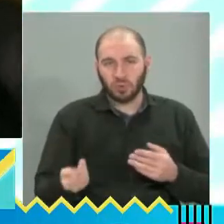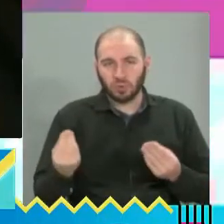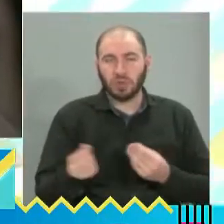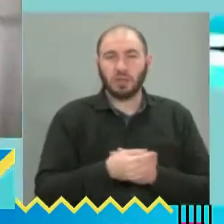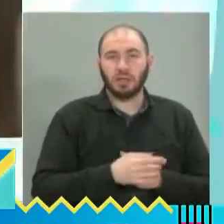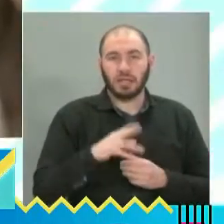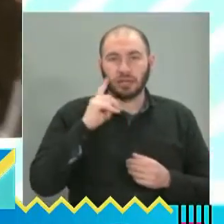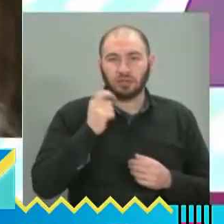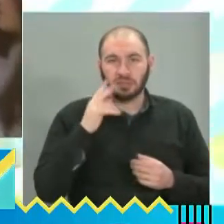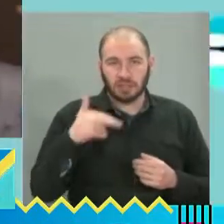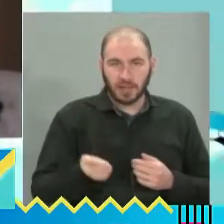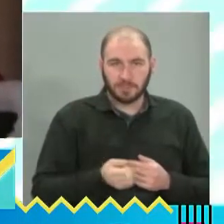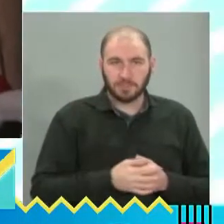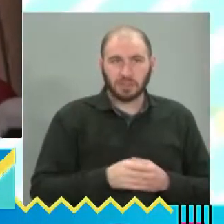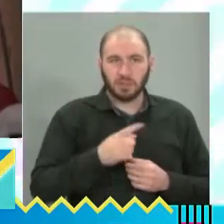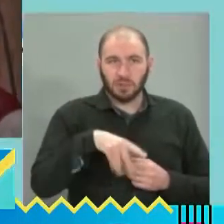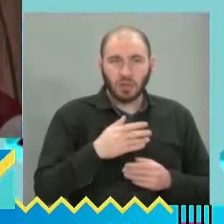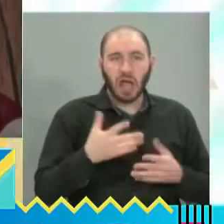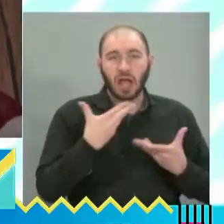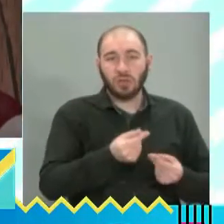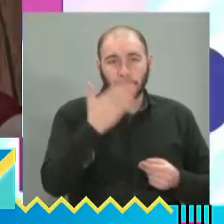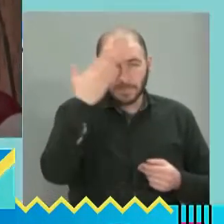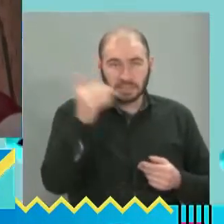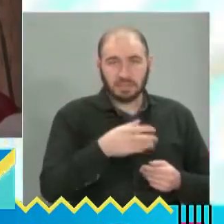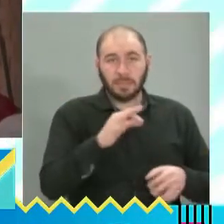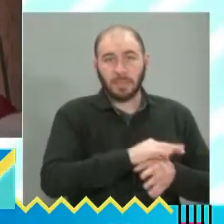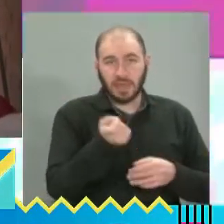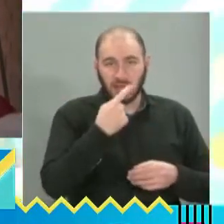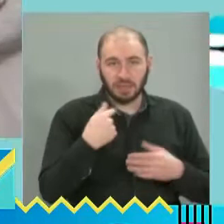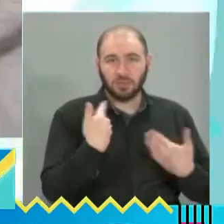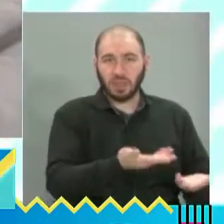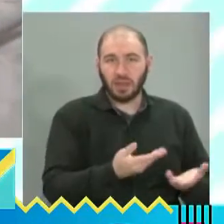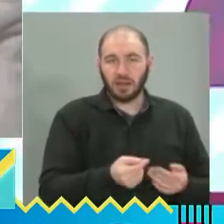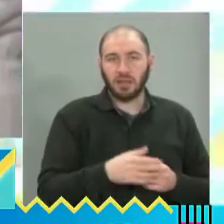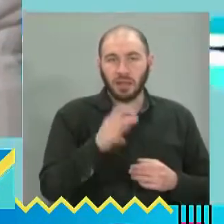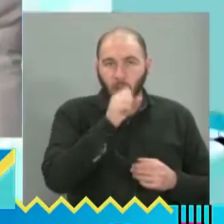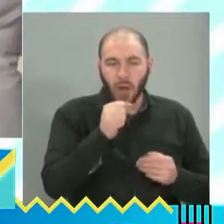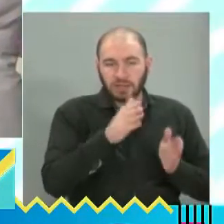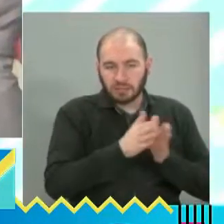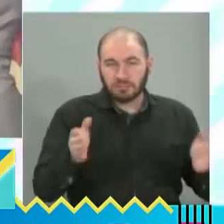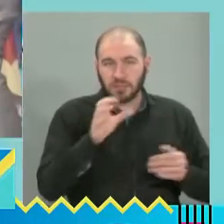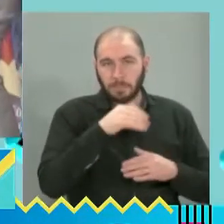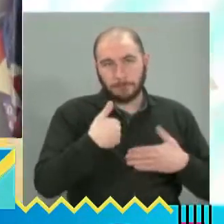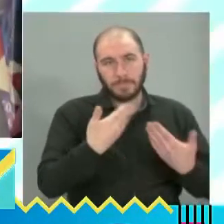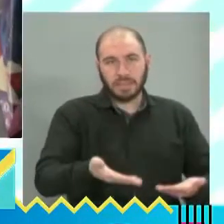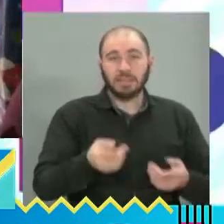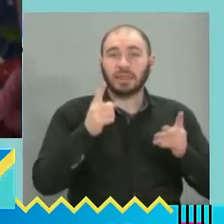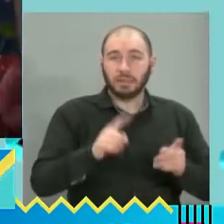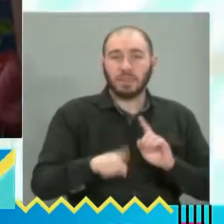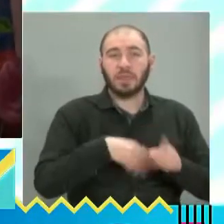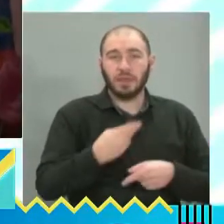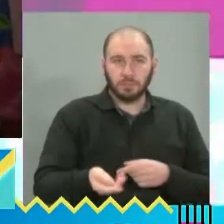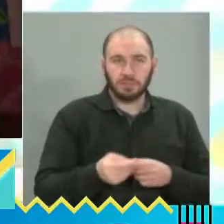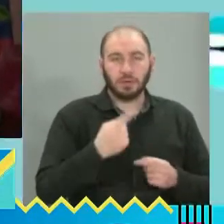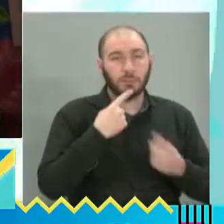con nicotina, que los podemos ayudar a los pacientes con esta medicación para paliar la abstinencia y después vamos a seguir